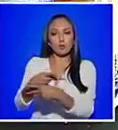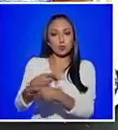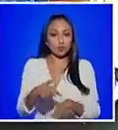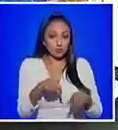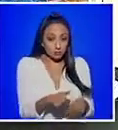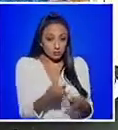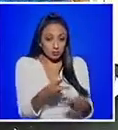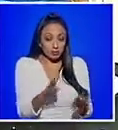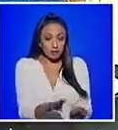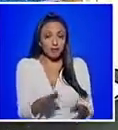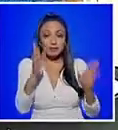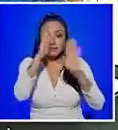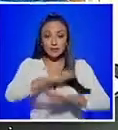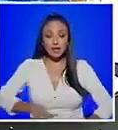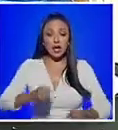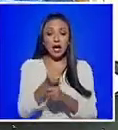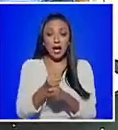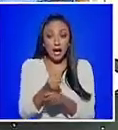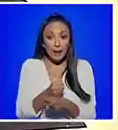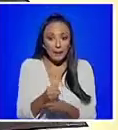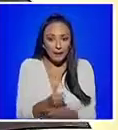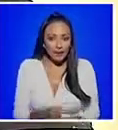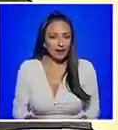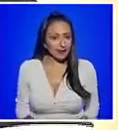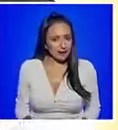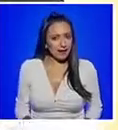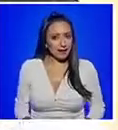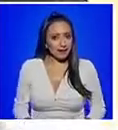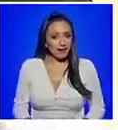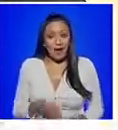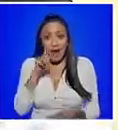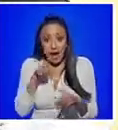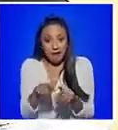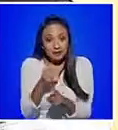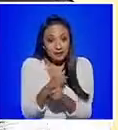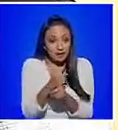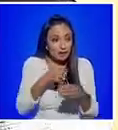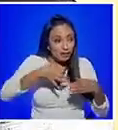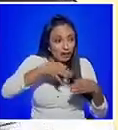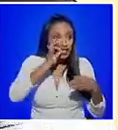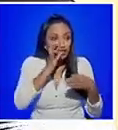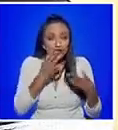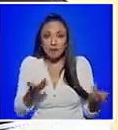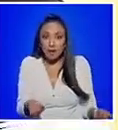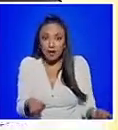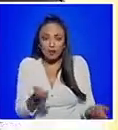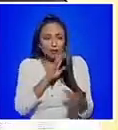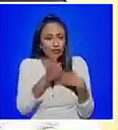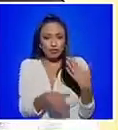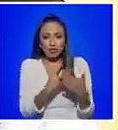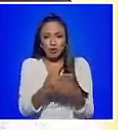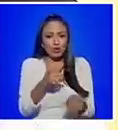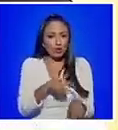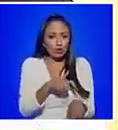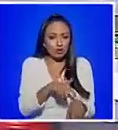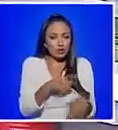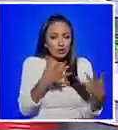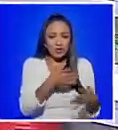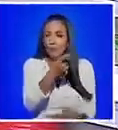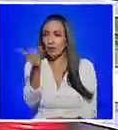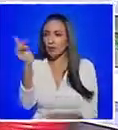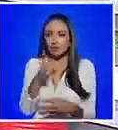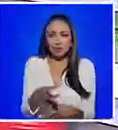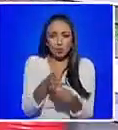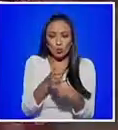Se nos acabaron el café. Se tomaron hasta el café para... O sea, imagínense, tuvieron todo el tiempo, no tenemos la seguridad.